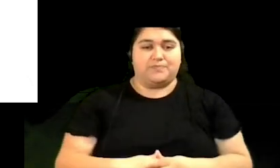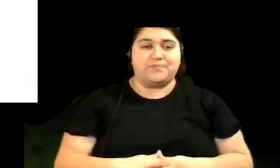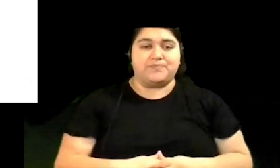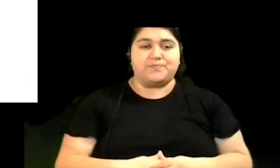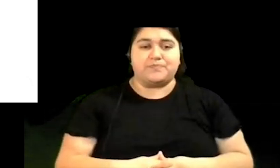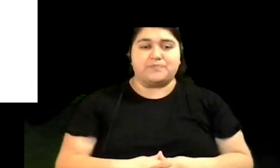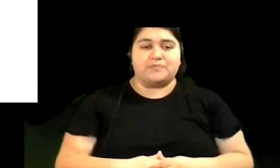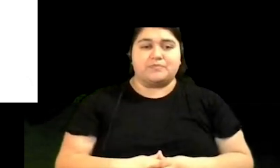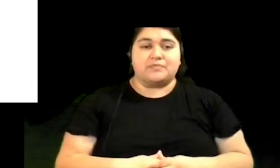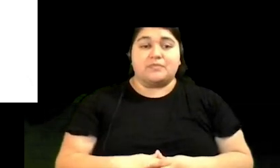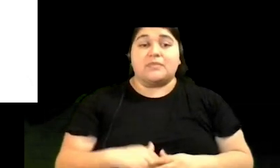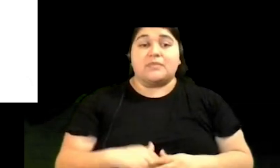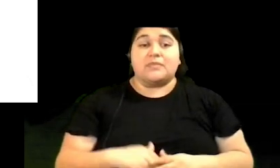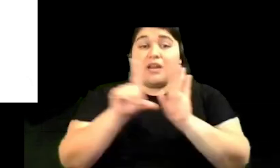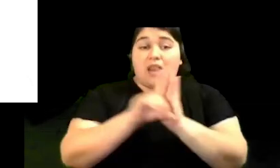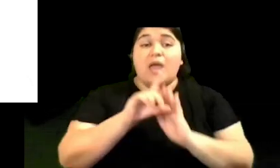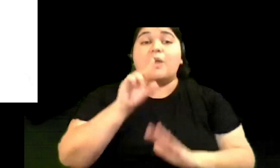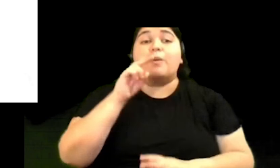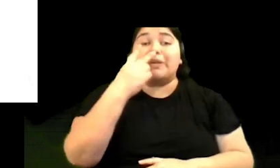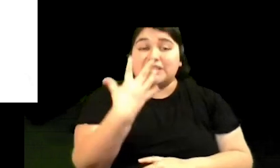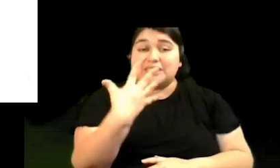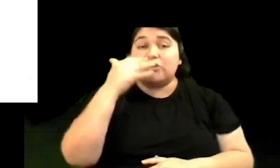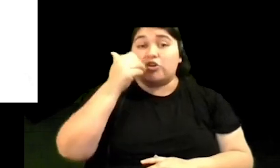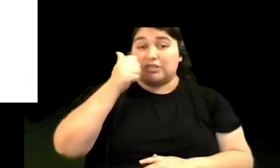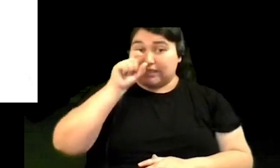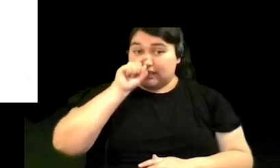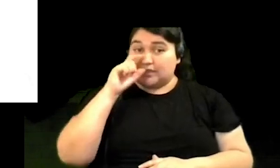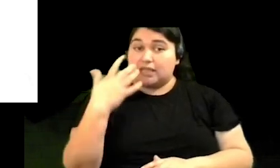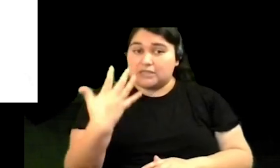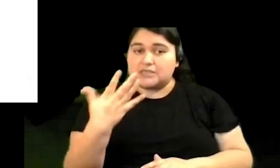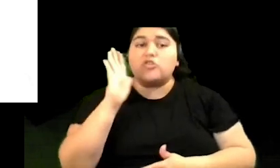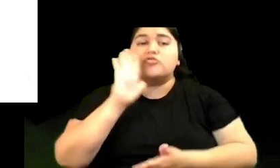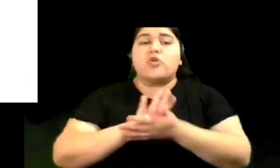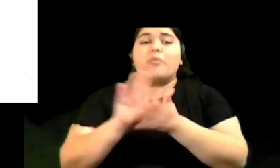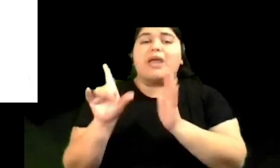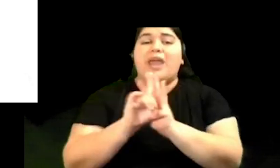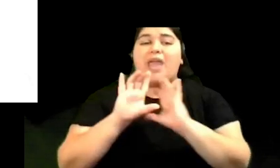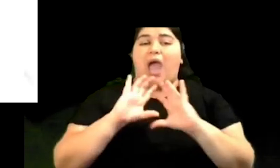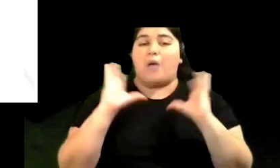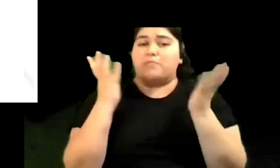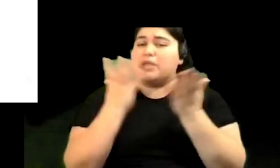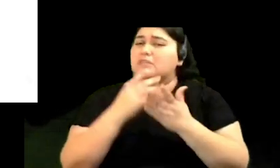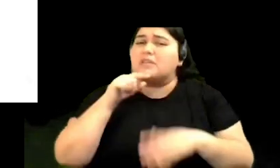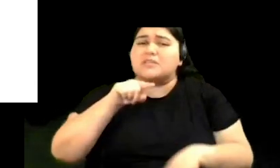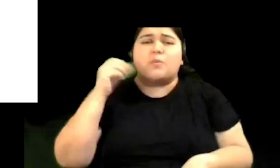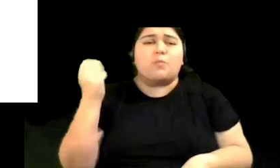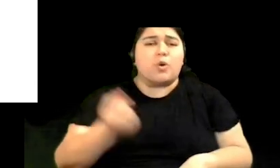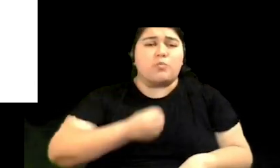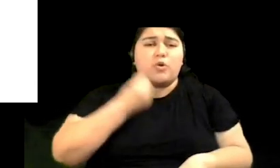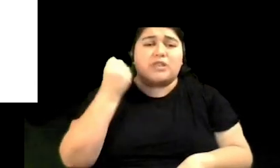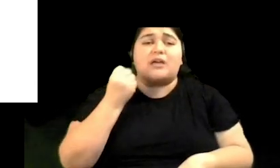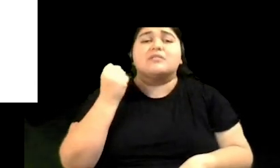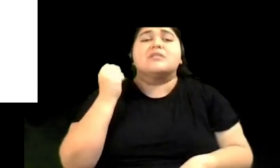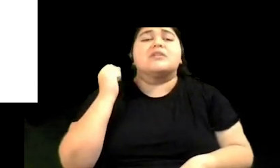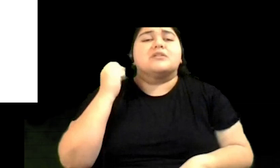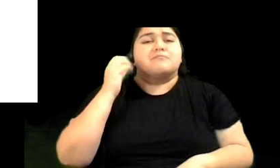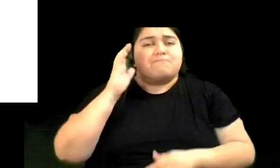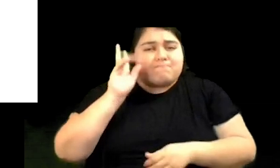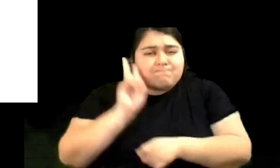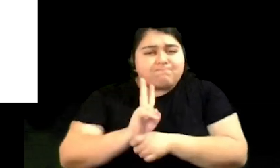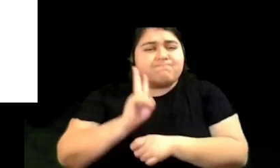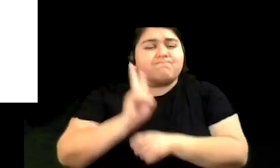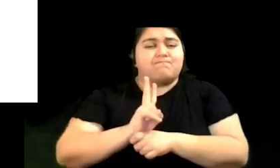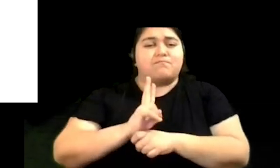Entonces, esta ley 25675, básicamente, es la ley del ambiente. Es muy importante para el tratamiento del ambiente en las